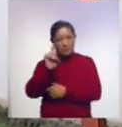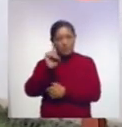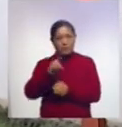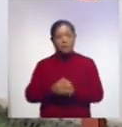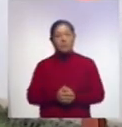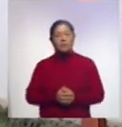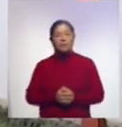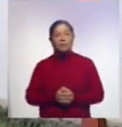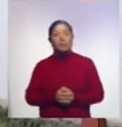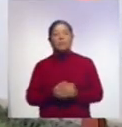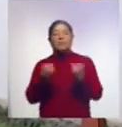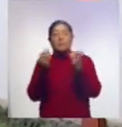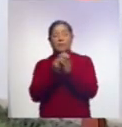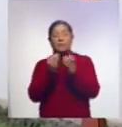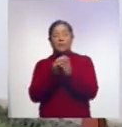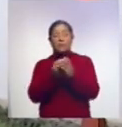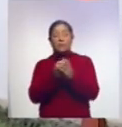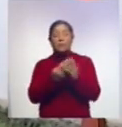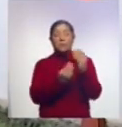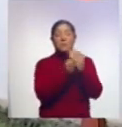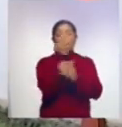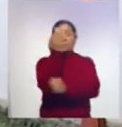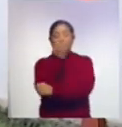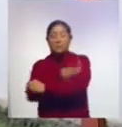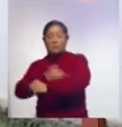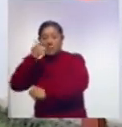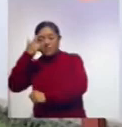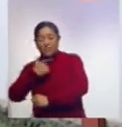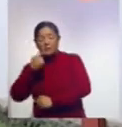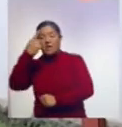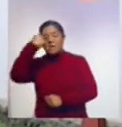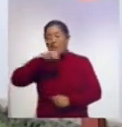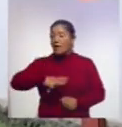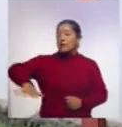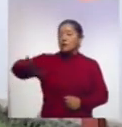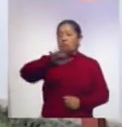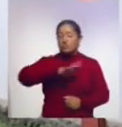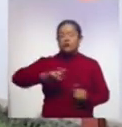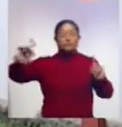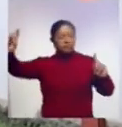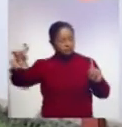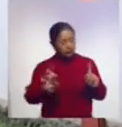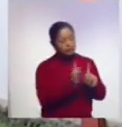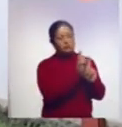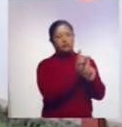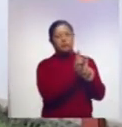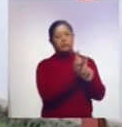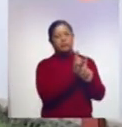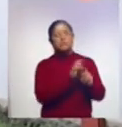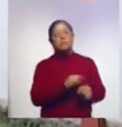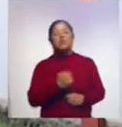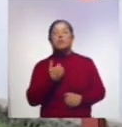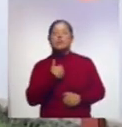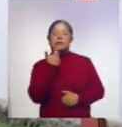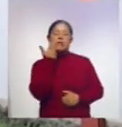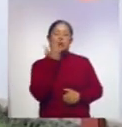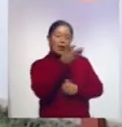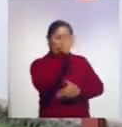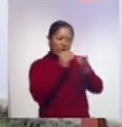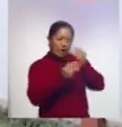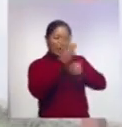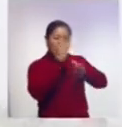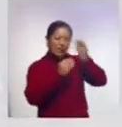cursos en 3 turnos para que la sociedad pueda acercarse y obtener alguna